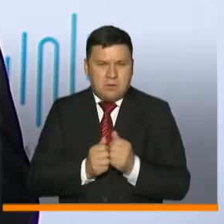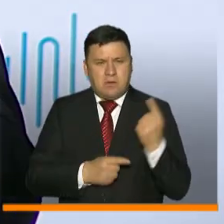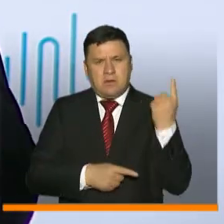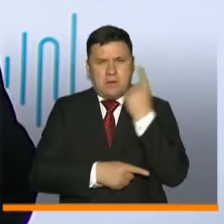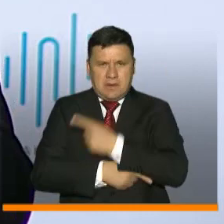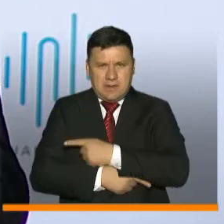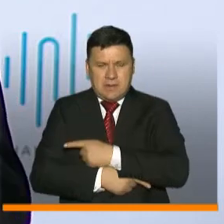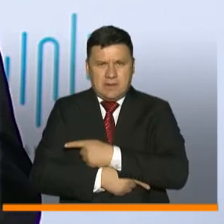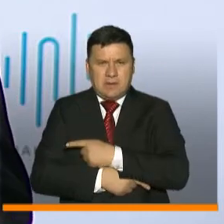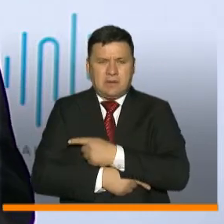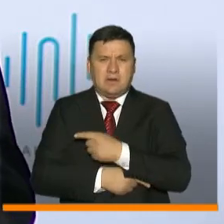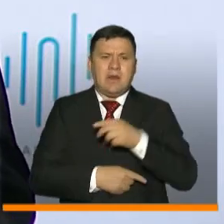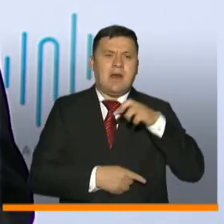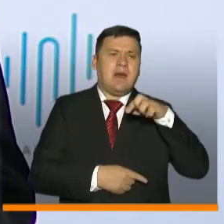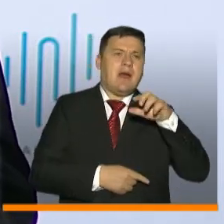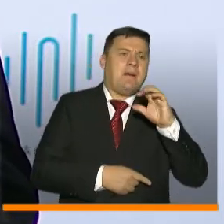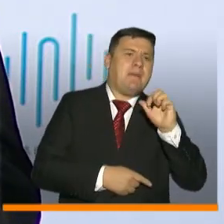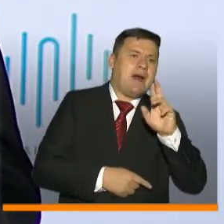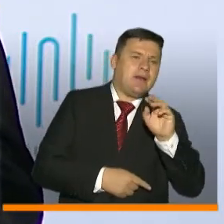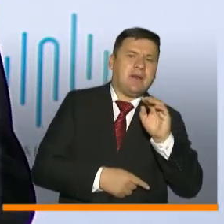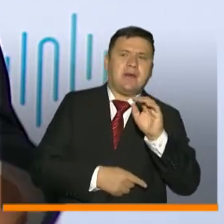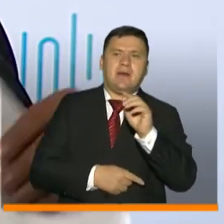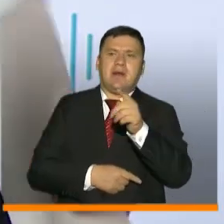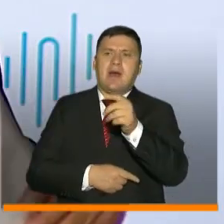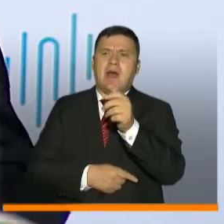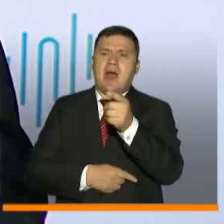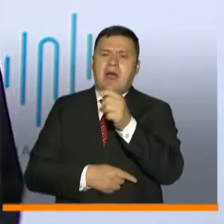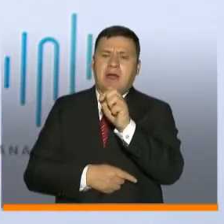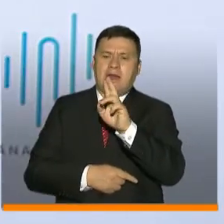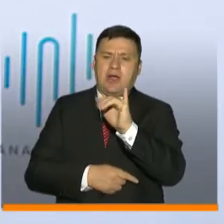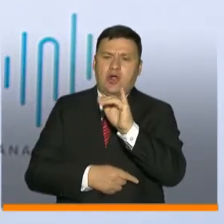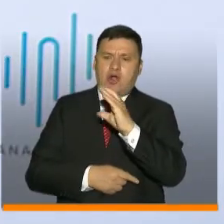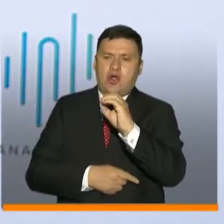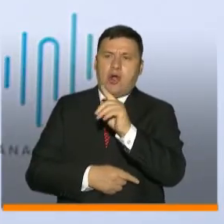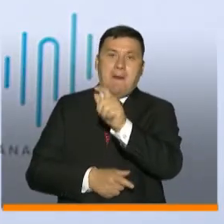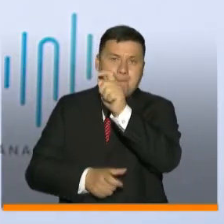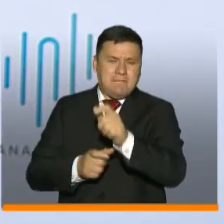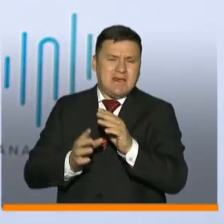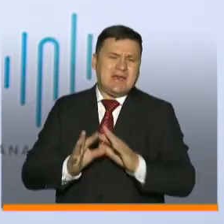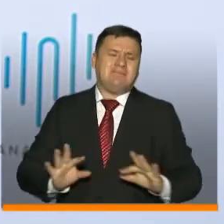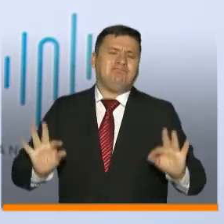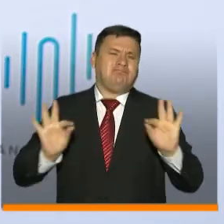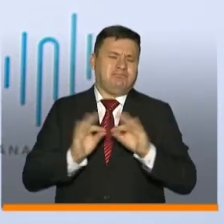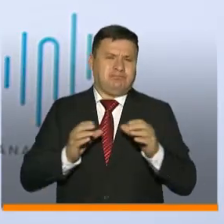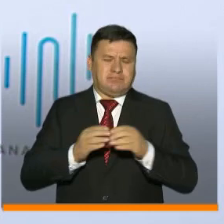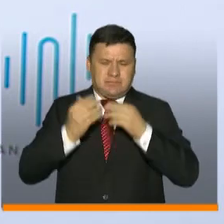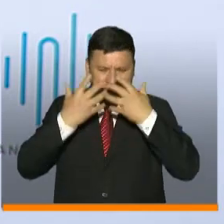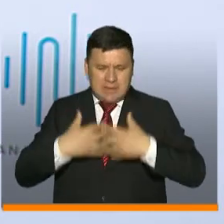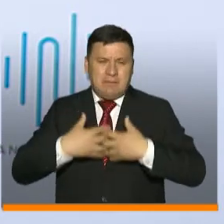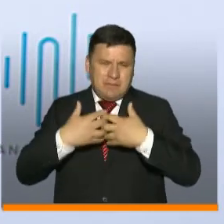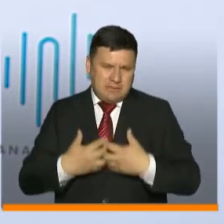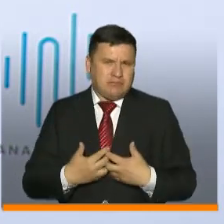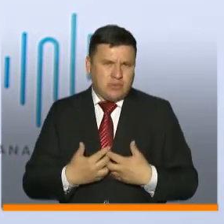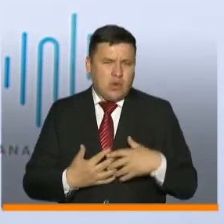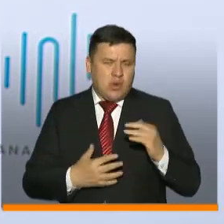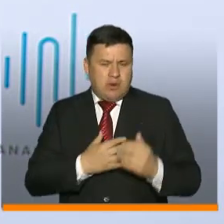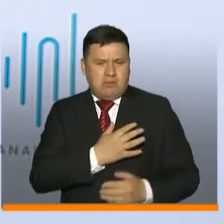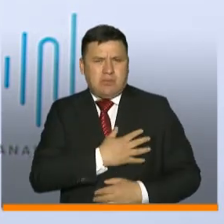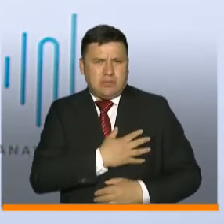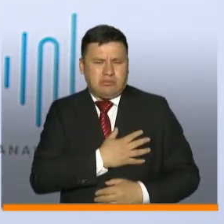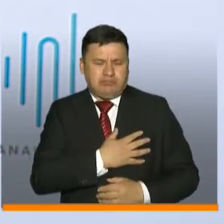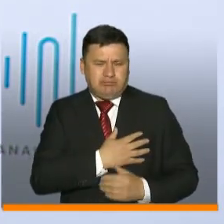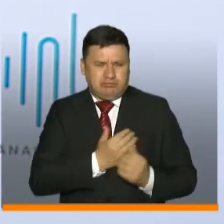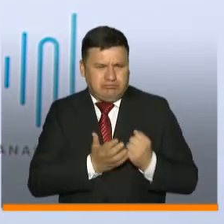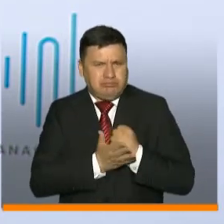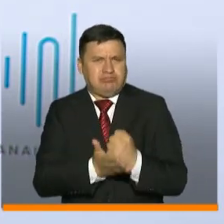Diayo, a Pernod Ricard, a William Grant y a todas esas importantes empresas que se han puesto la mano en el